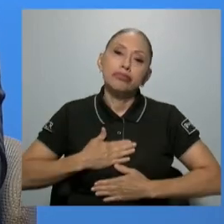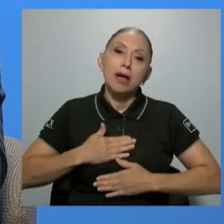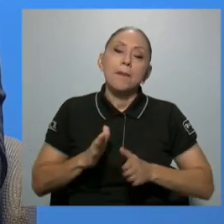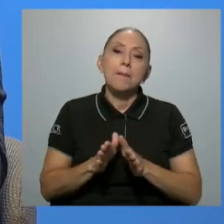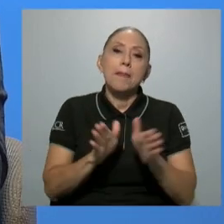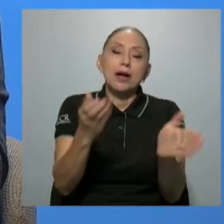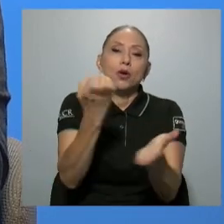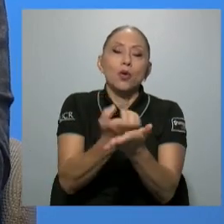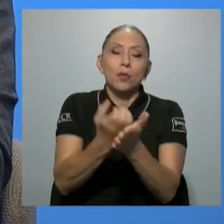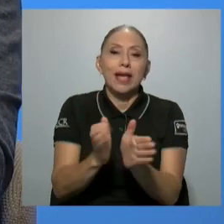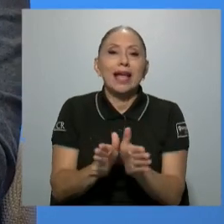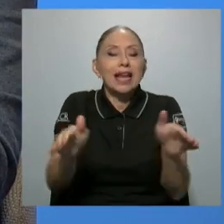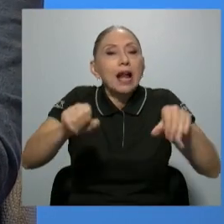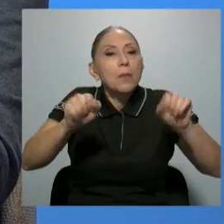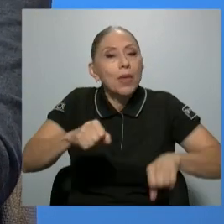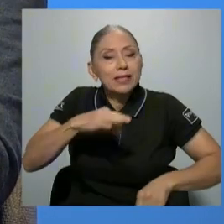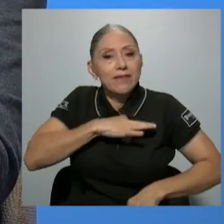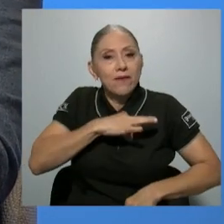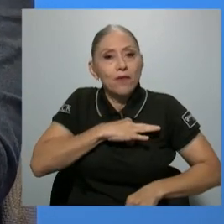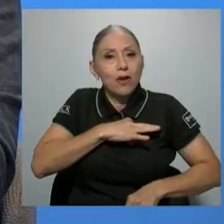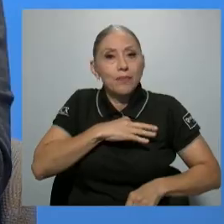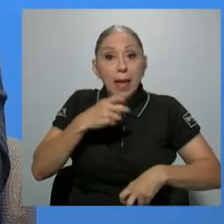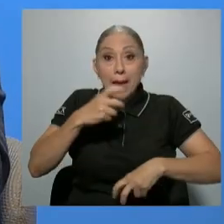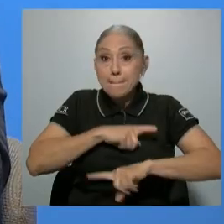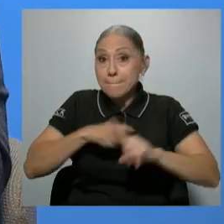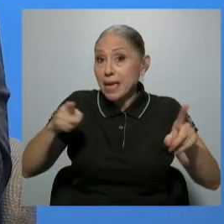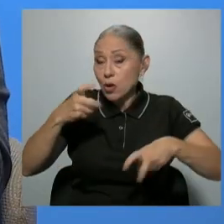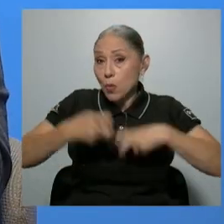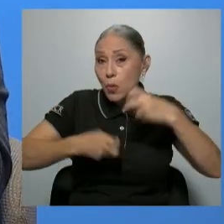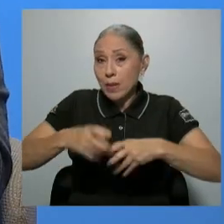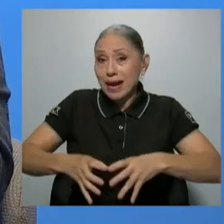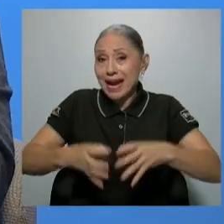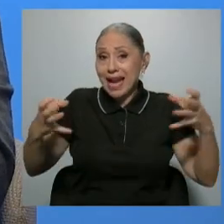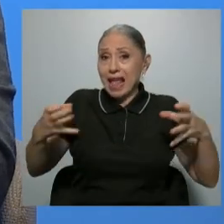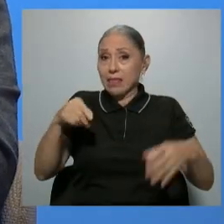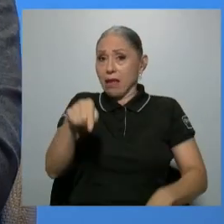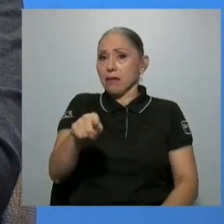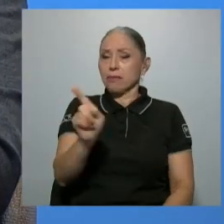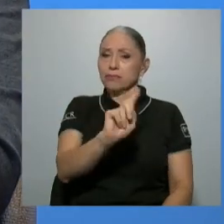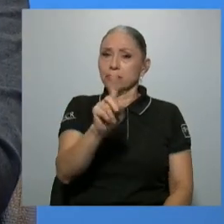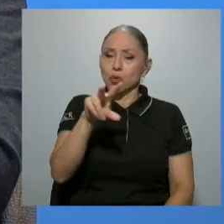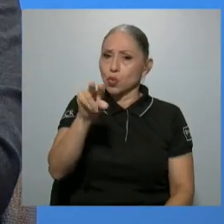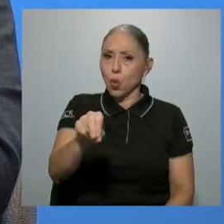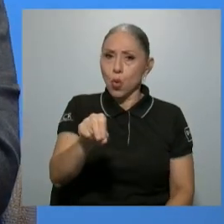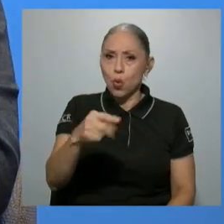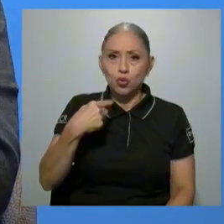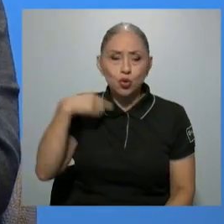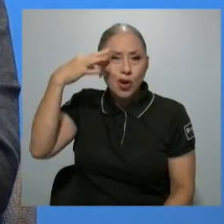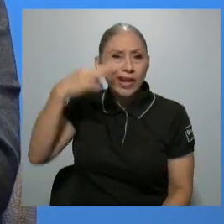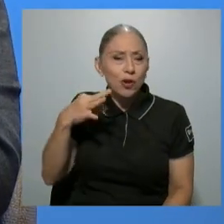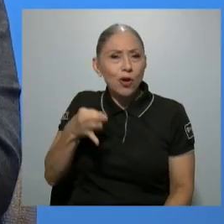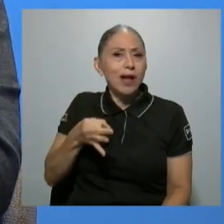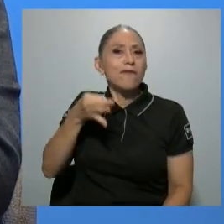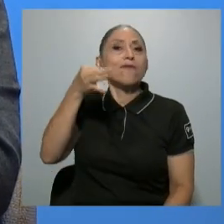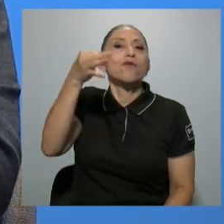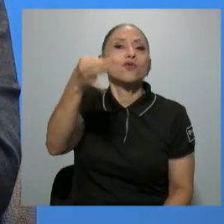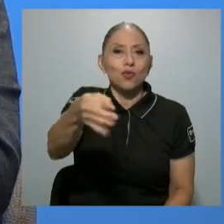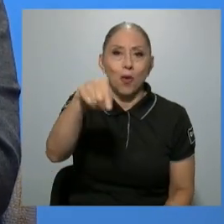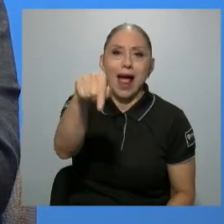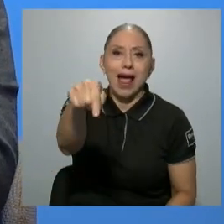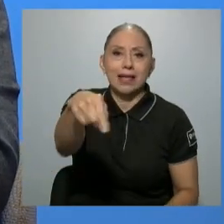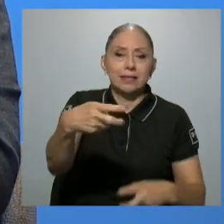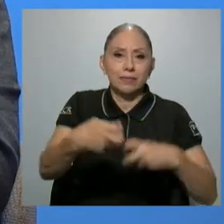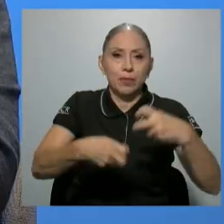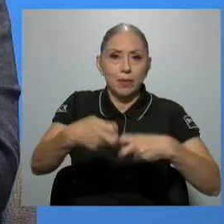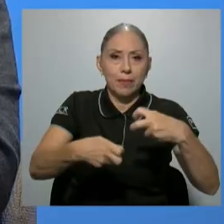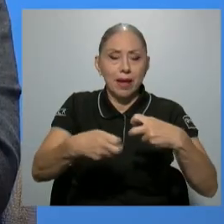ser favorable. Ahora, el gran problema no está ahí, creo yo. El gran problema está ahí en el futuro, digamos, en el sentido de que